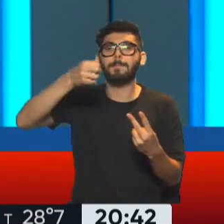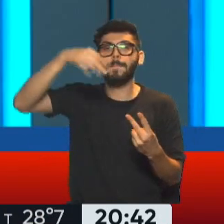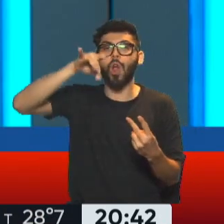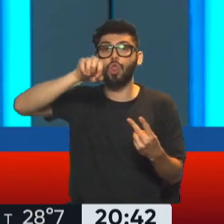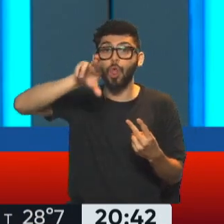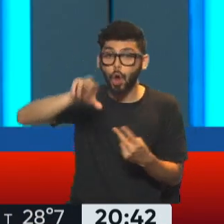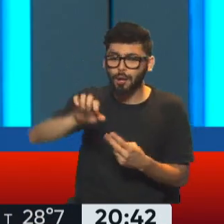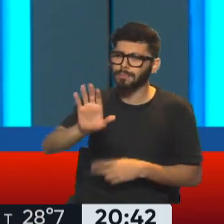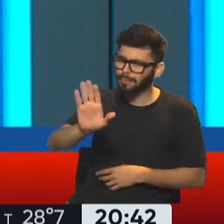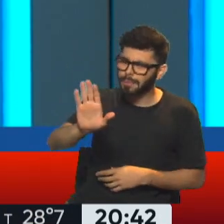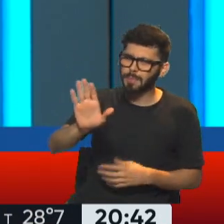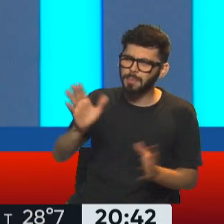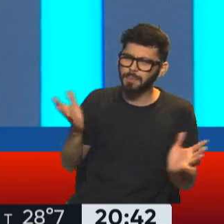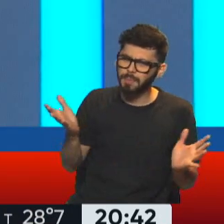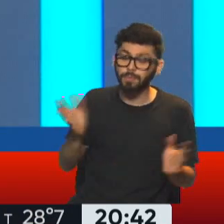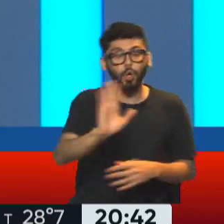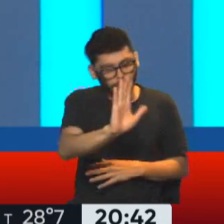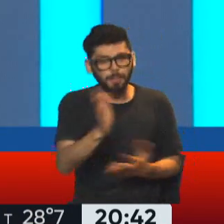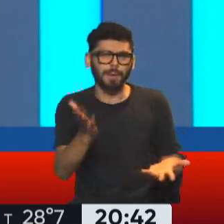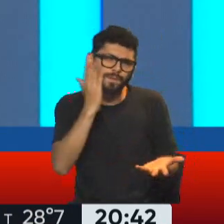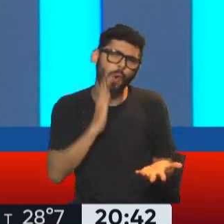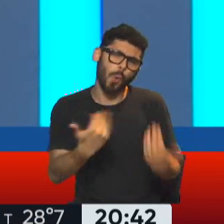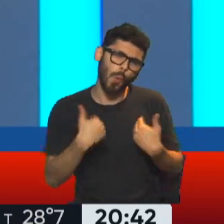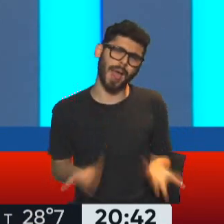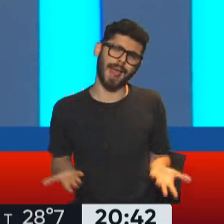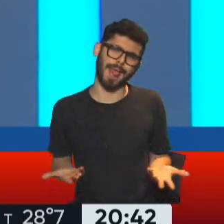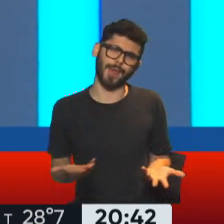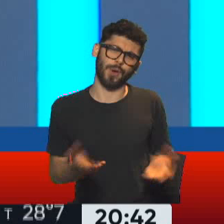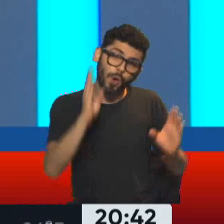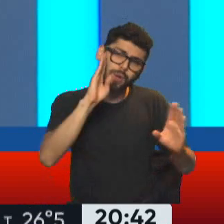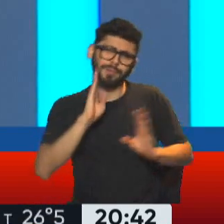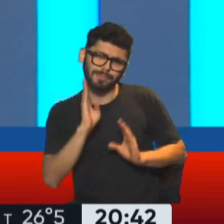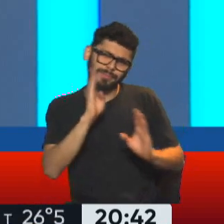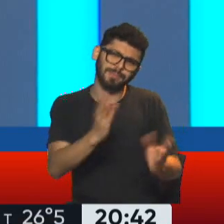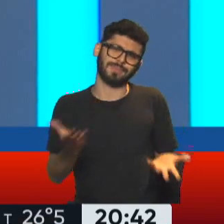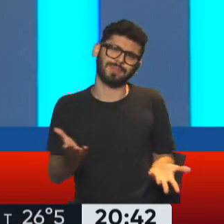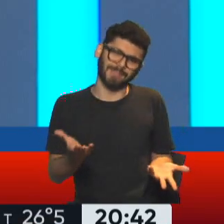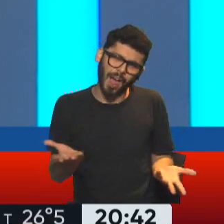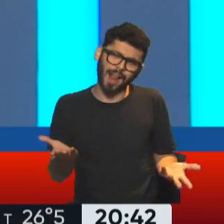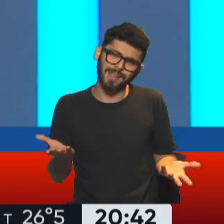aceptar mesa el- judicial. vas a- Raúl, sé buenito, escuchémonos mutuamente, dale. Dale. Mesa